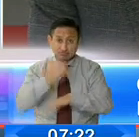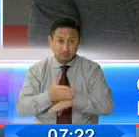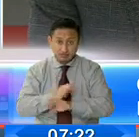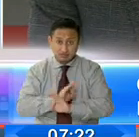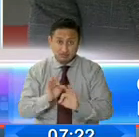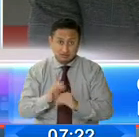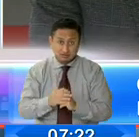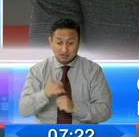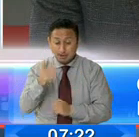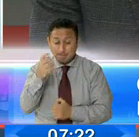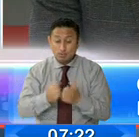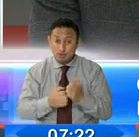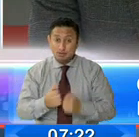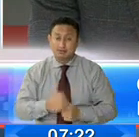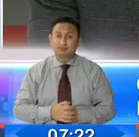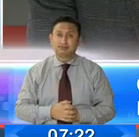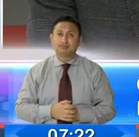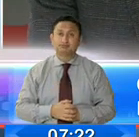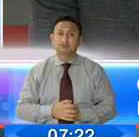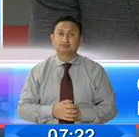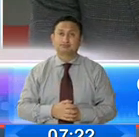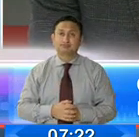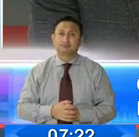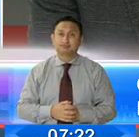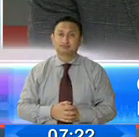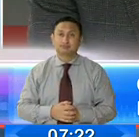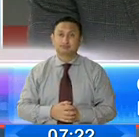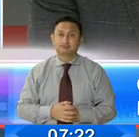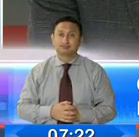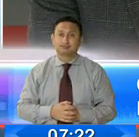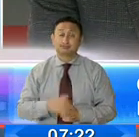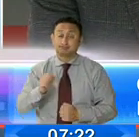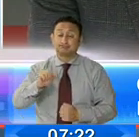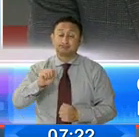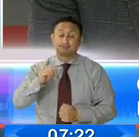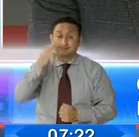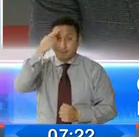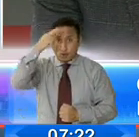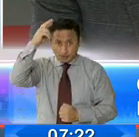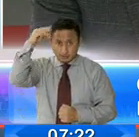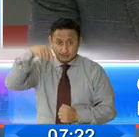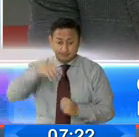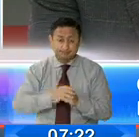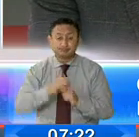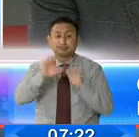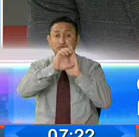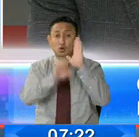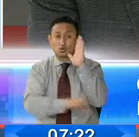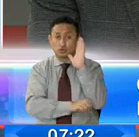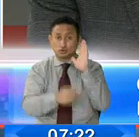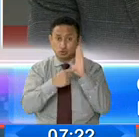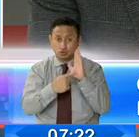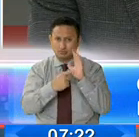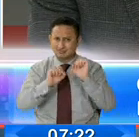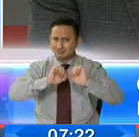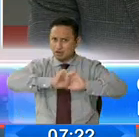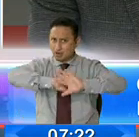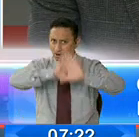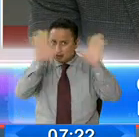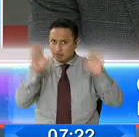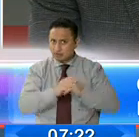ahí hay un lío. Sí, Roberto, más que todo en la Constitución. La Constitución, correcto, claro que